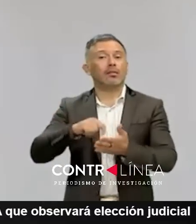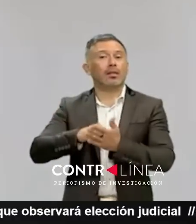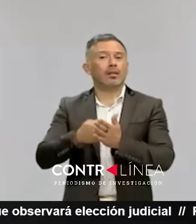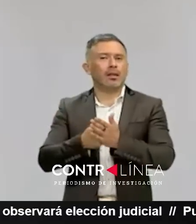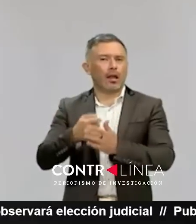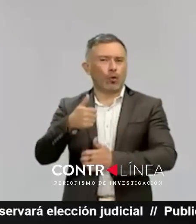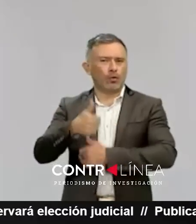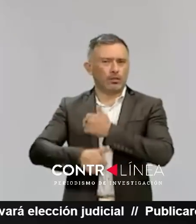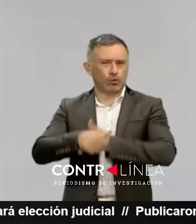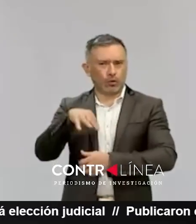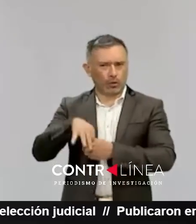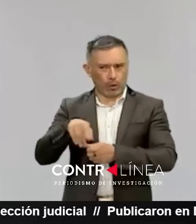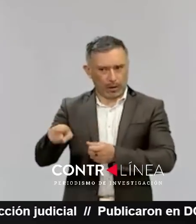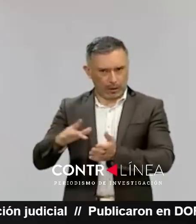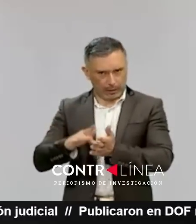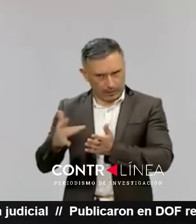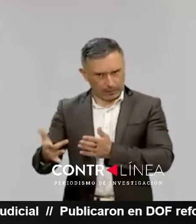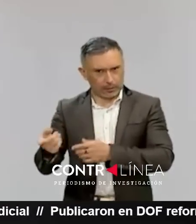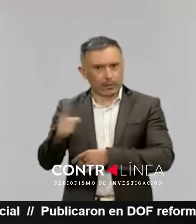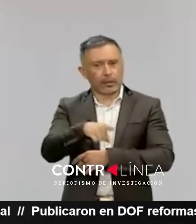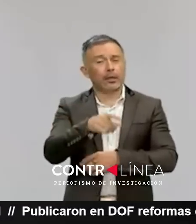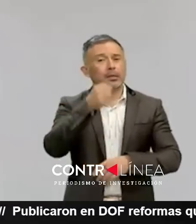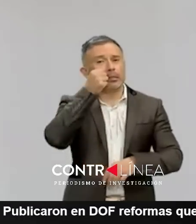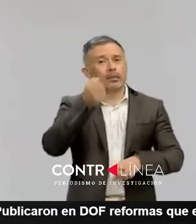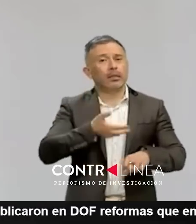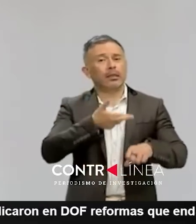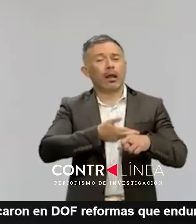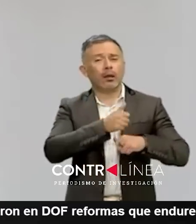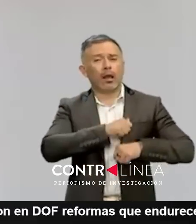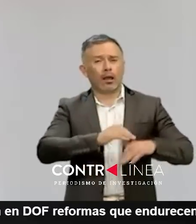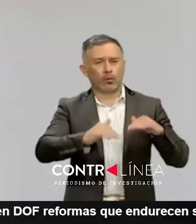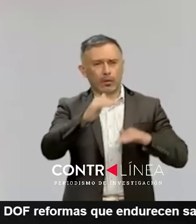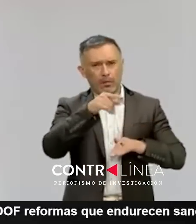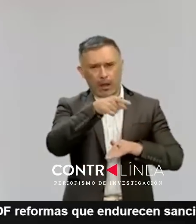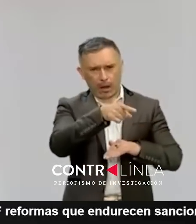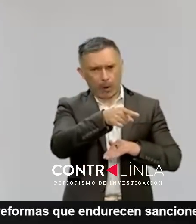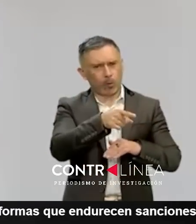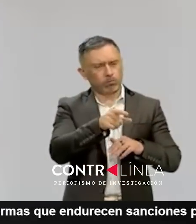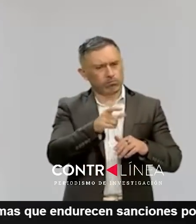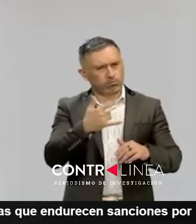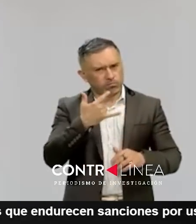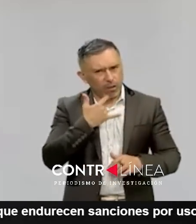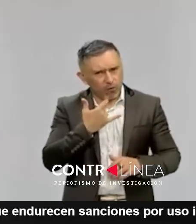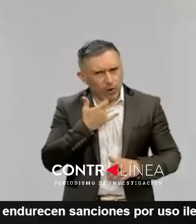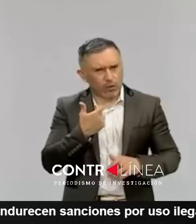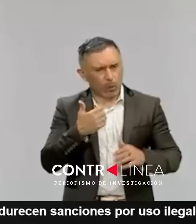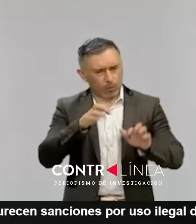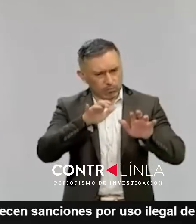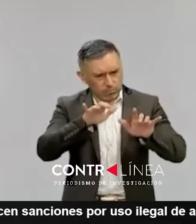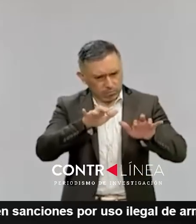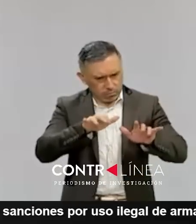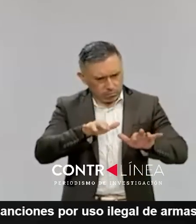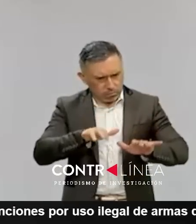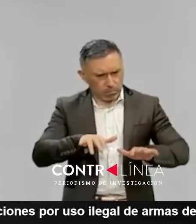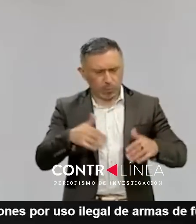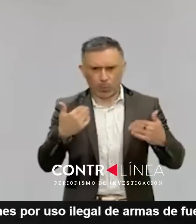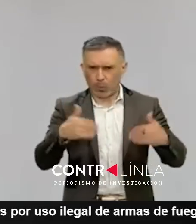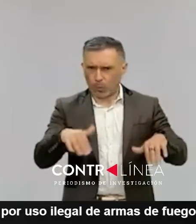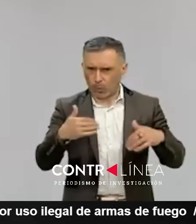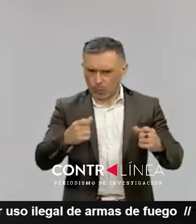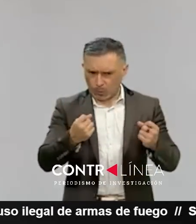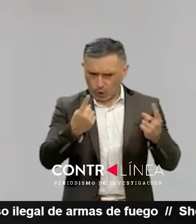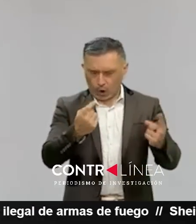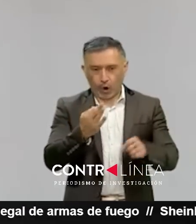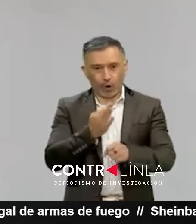Contencioso Electoral, a la Secretaria Ejecutiva en la conducción de este esfuerzo extraordinario para estar en el